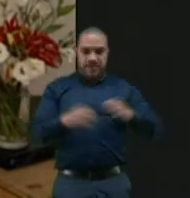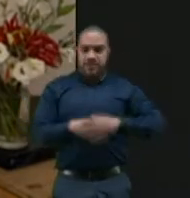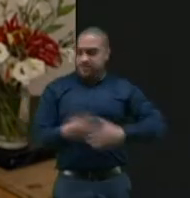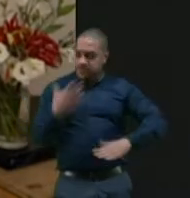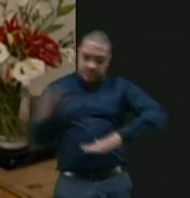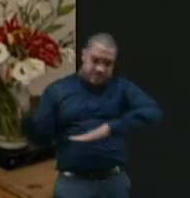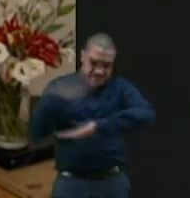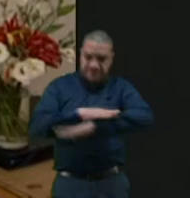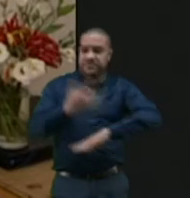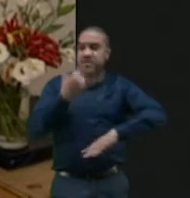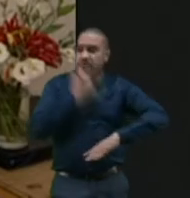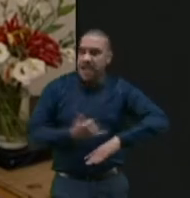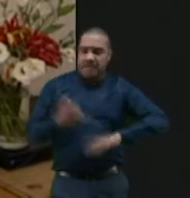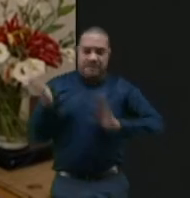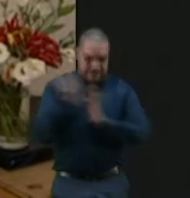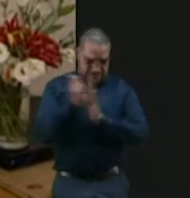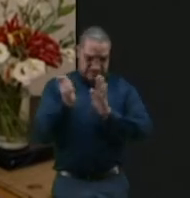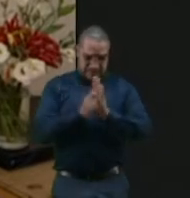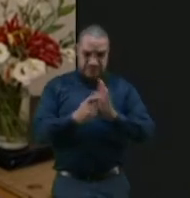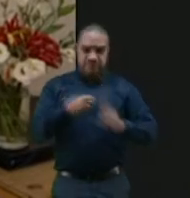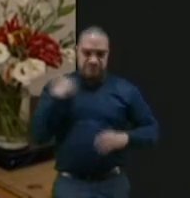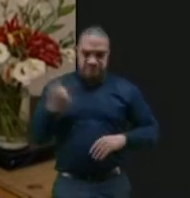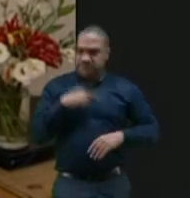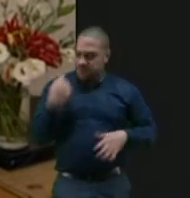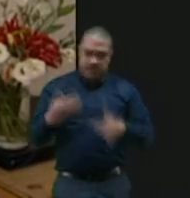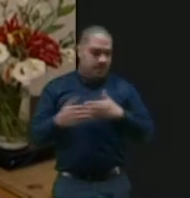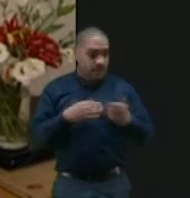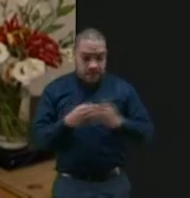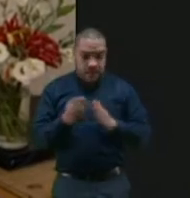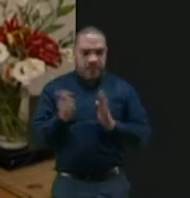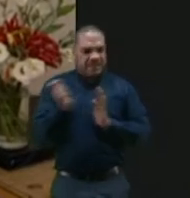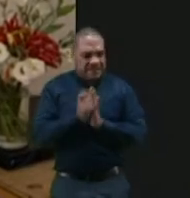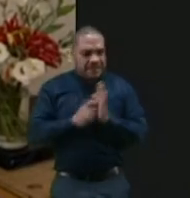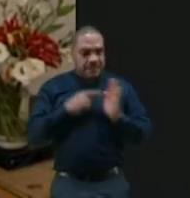más intentos, incrementan la posibilidad de ser exitosos.